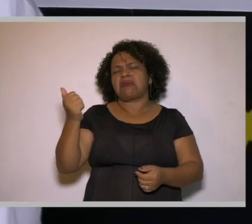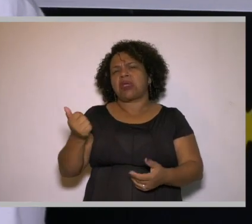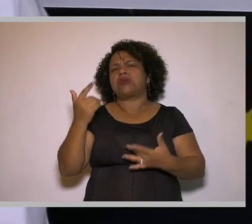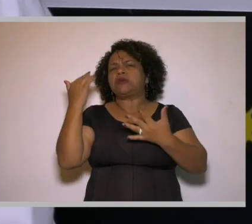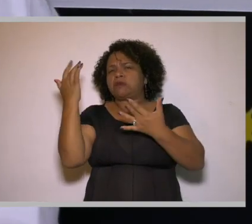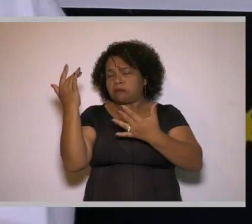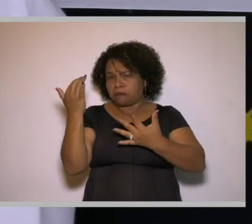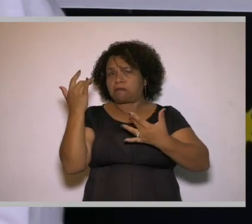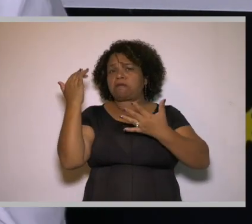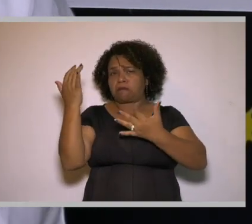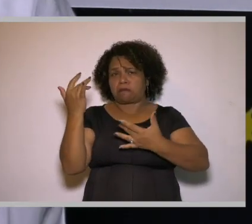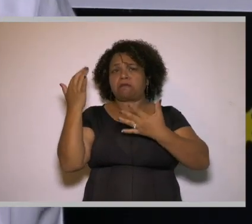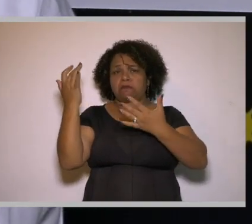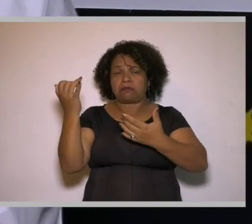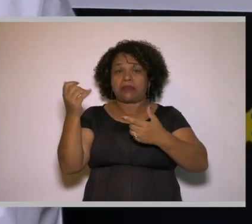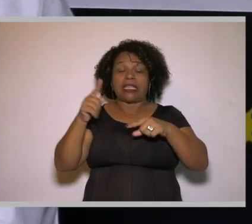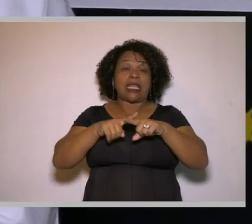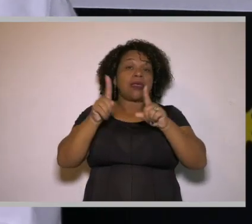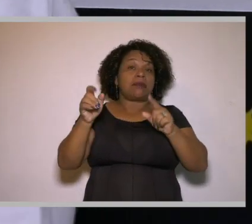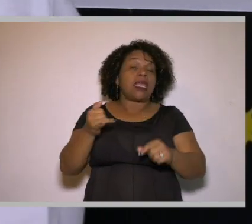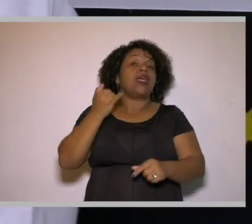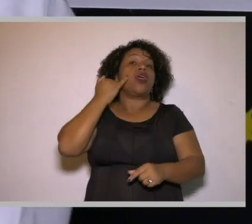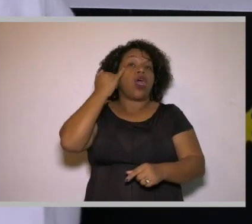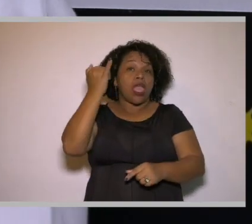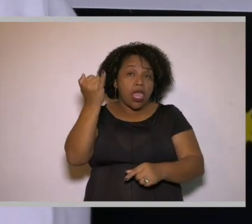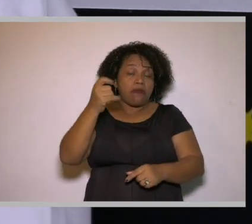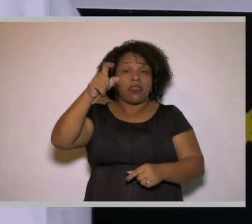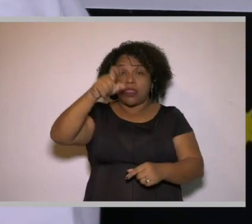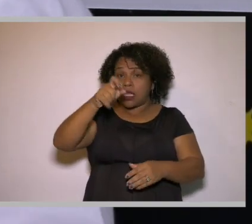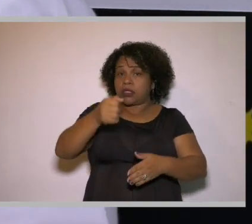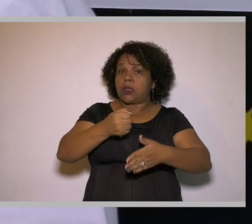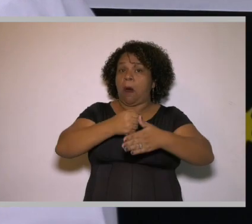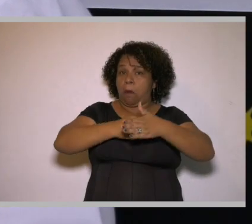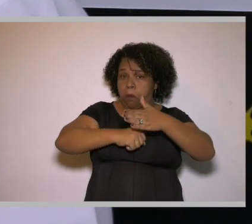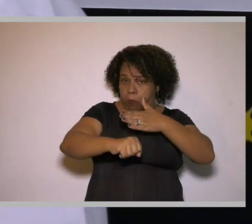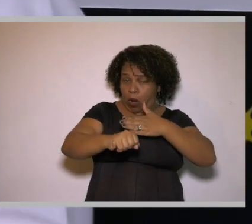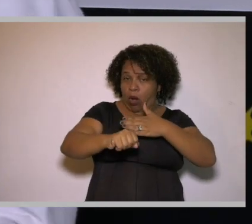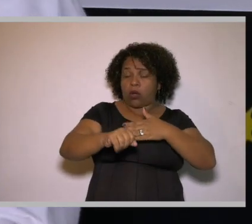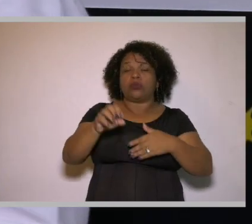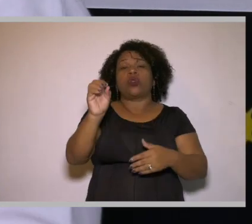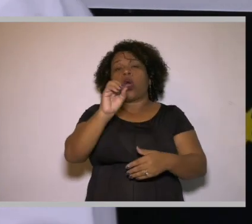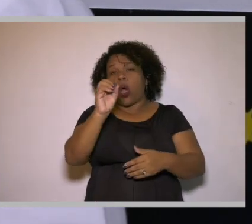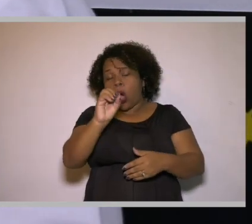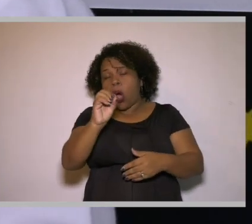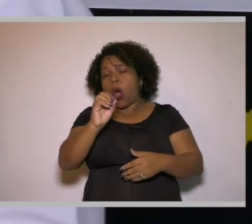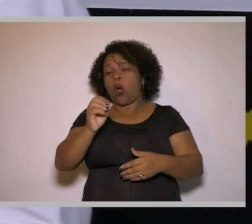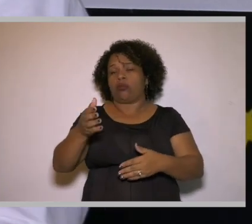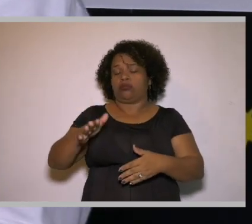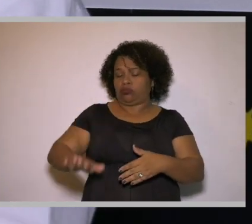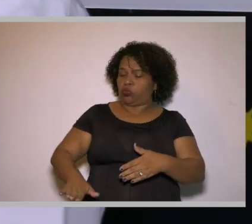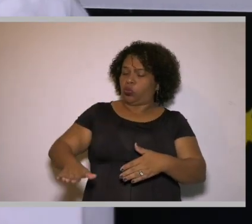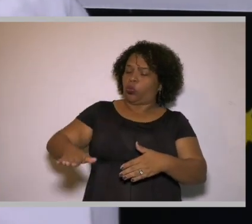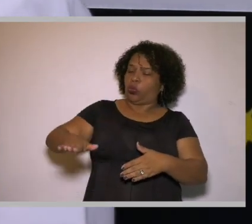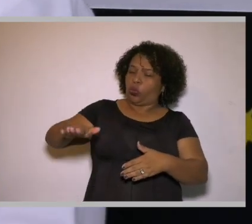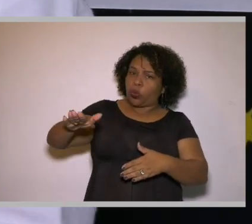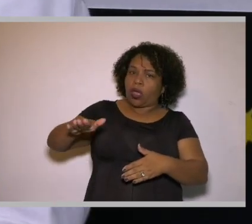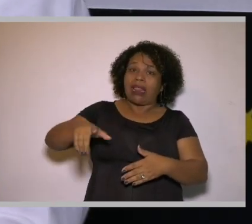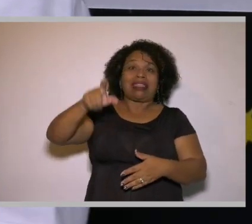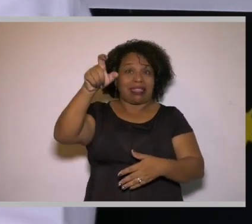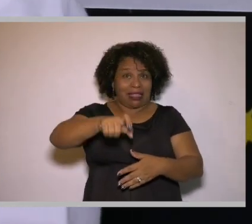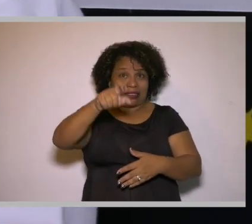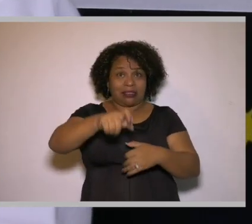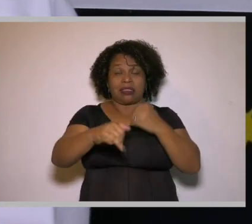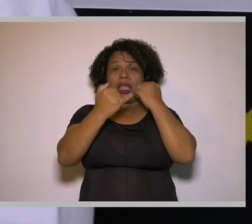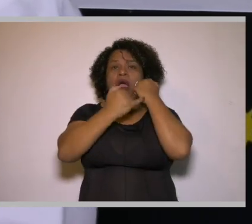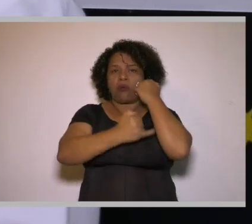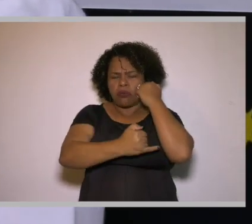tiempo para hacer procedimientos que no son tan necesarios para ese momento. Sin embargo, Con seguridad, los recién nacidos y los